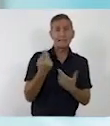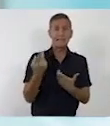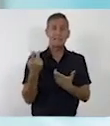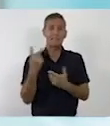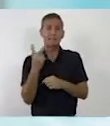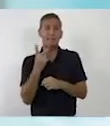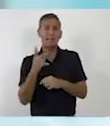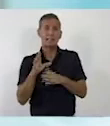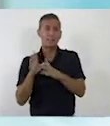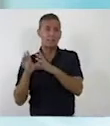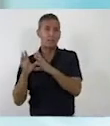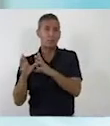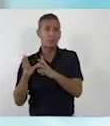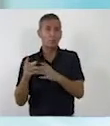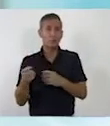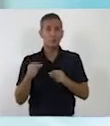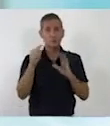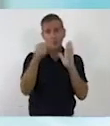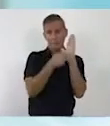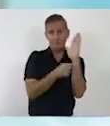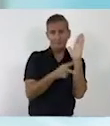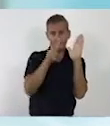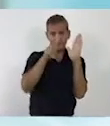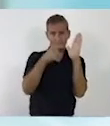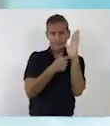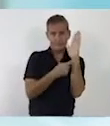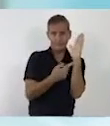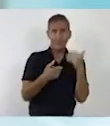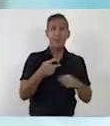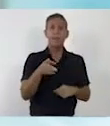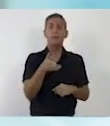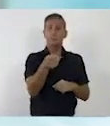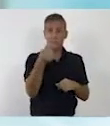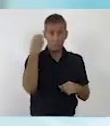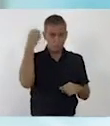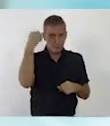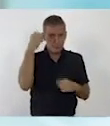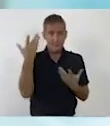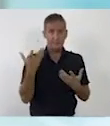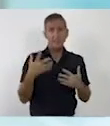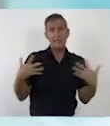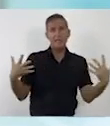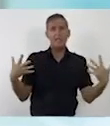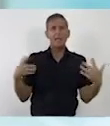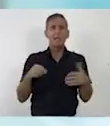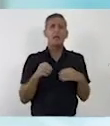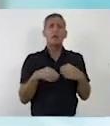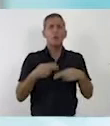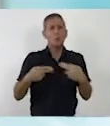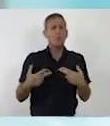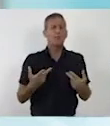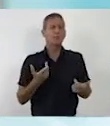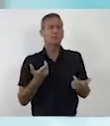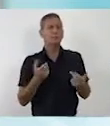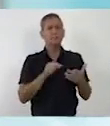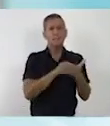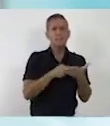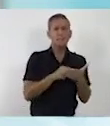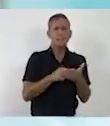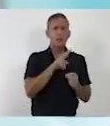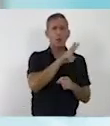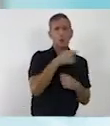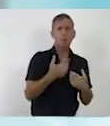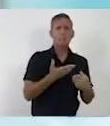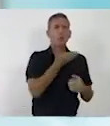segunda URL, que ahí incluso les pongo la presentación que tiene para que ya sea amigable con ustedes, cómo pueden establecer el cálculo de volúmenes